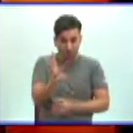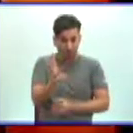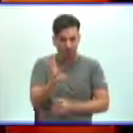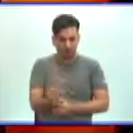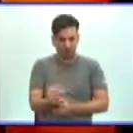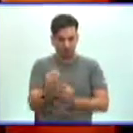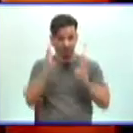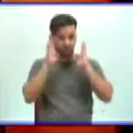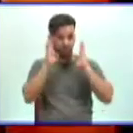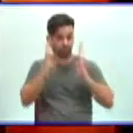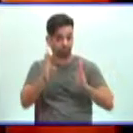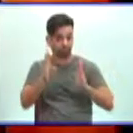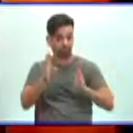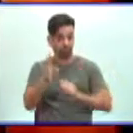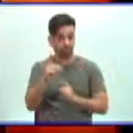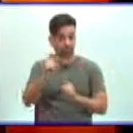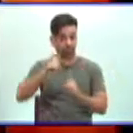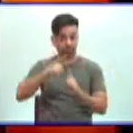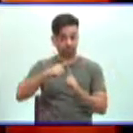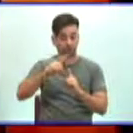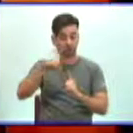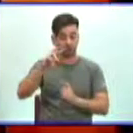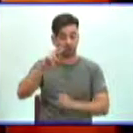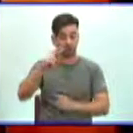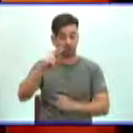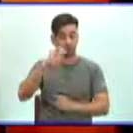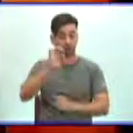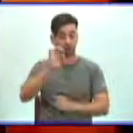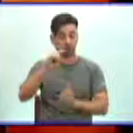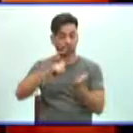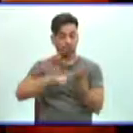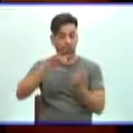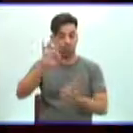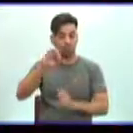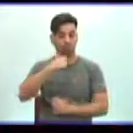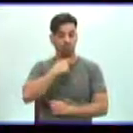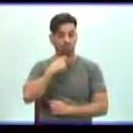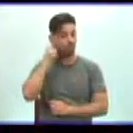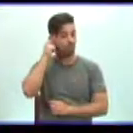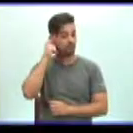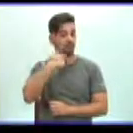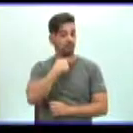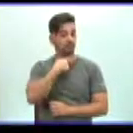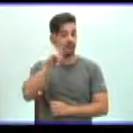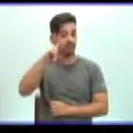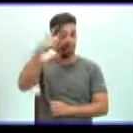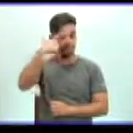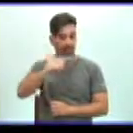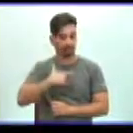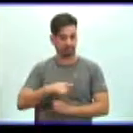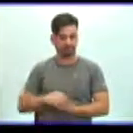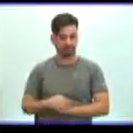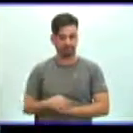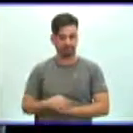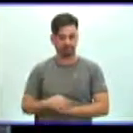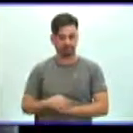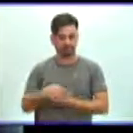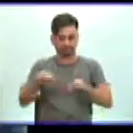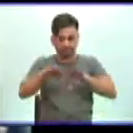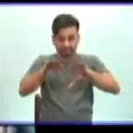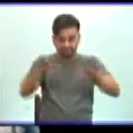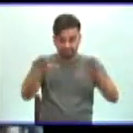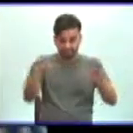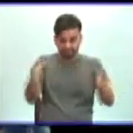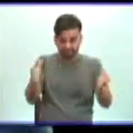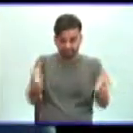atención a la troposfera, esa capa de la atmósfera donde se desarrolla la vida. La atmósfera es la capa más externa de la Tierra.